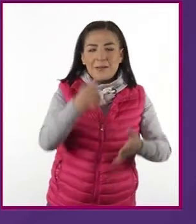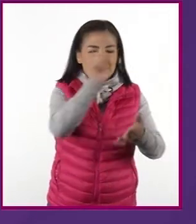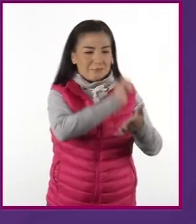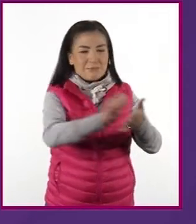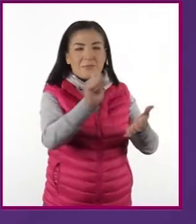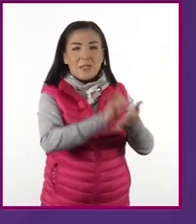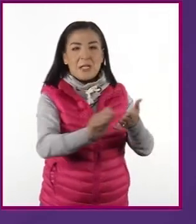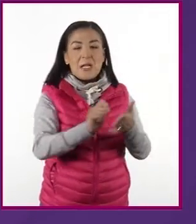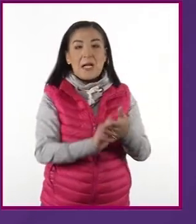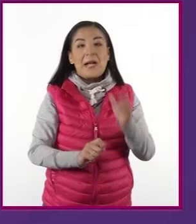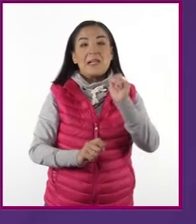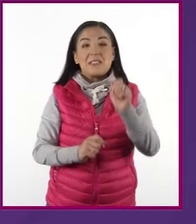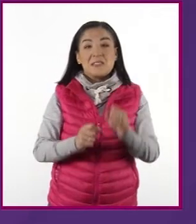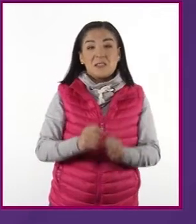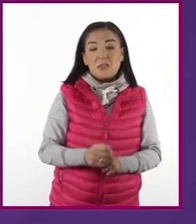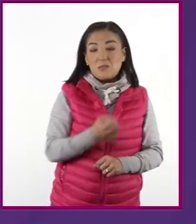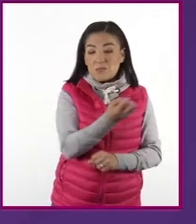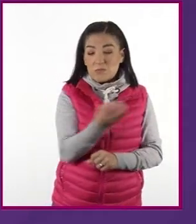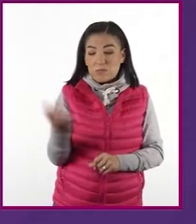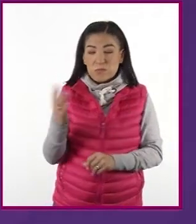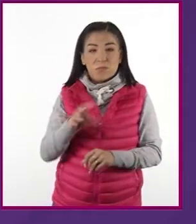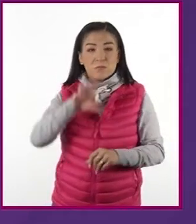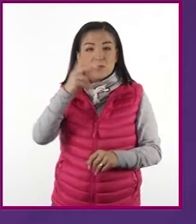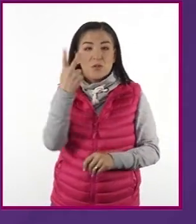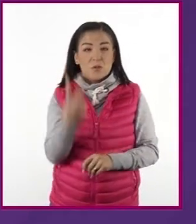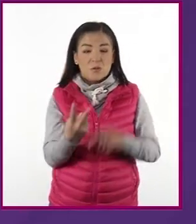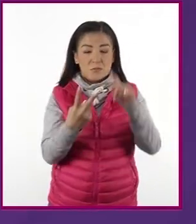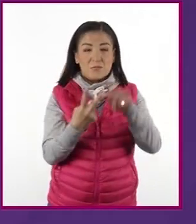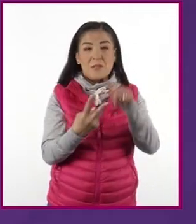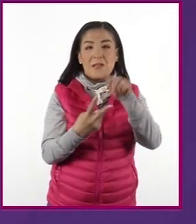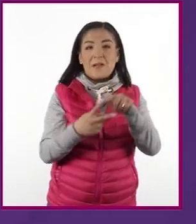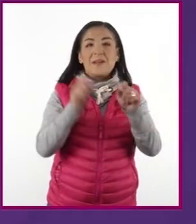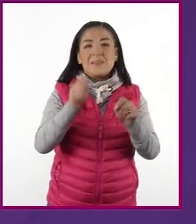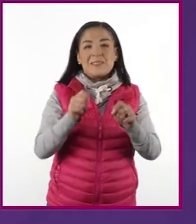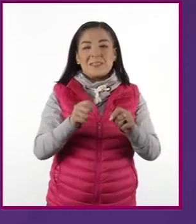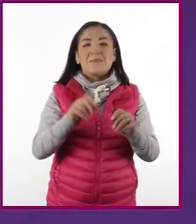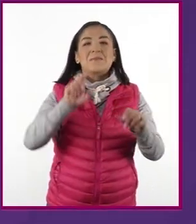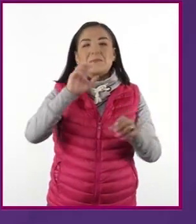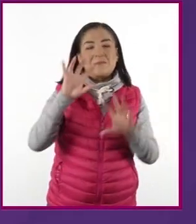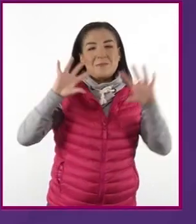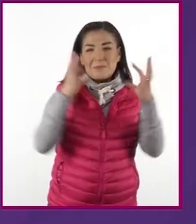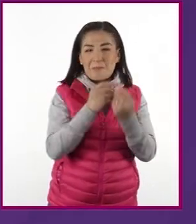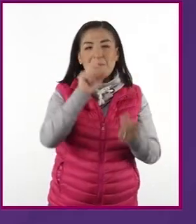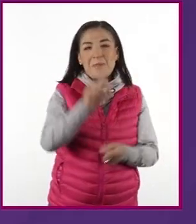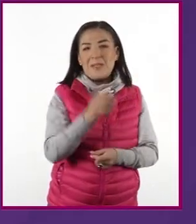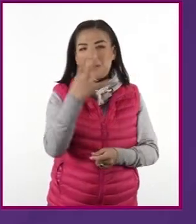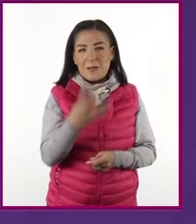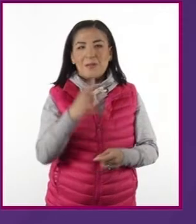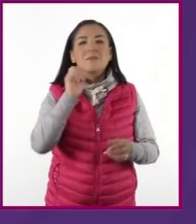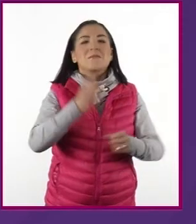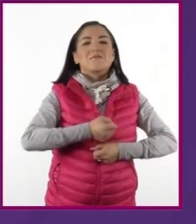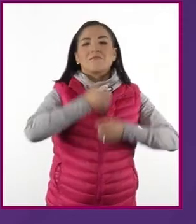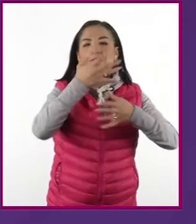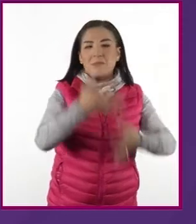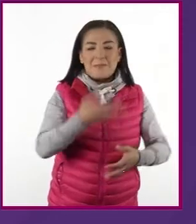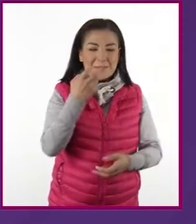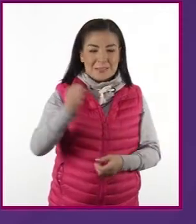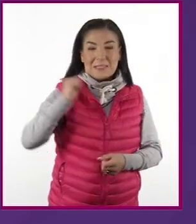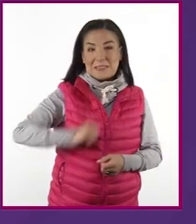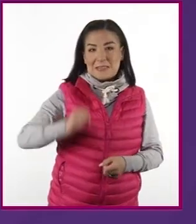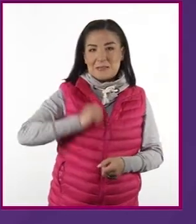de magníficos poetas latinoamericanos a lo largo del siglo XX. Representa